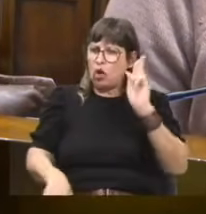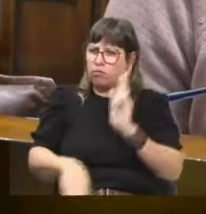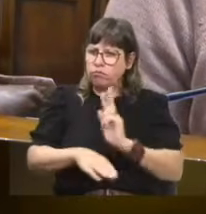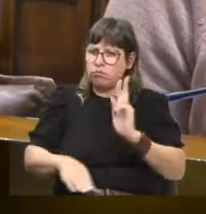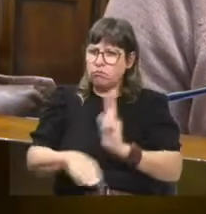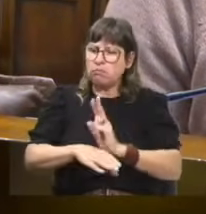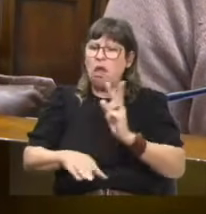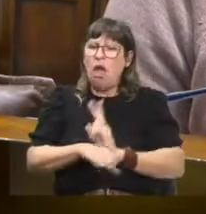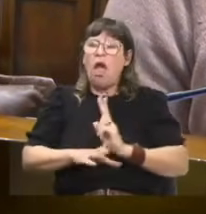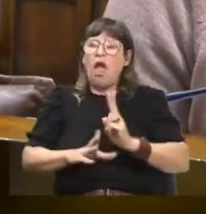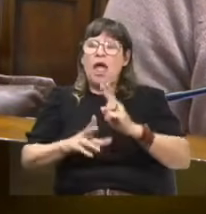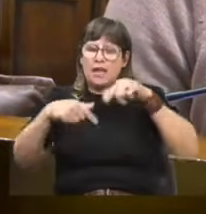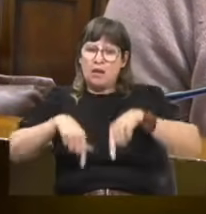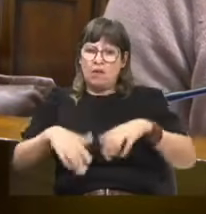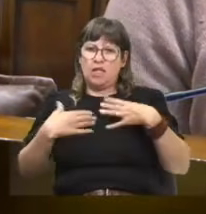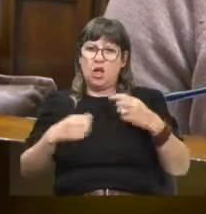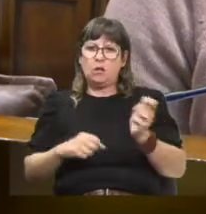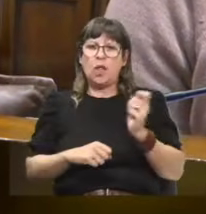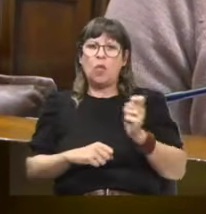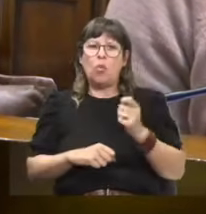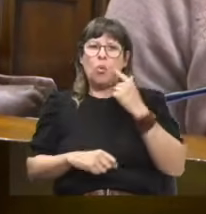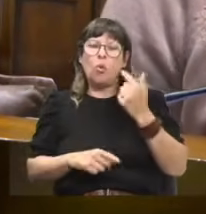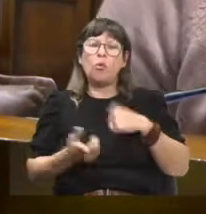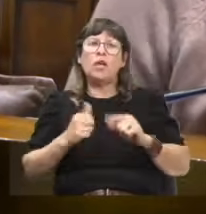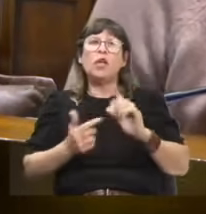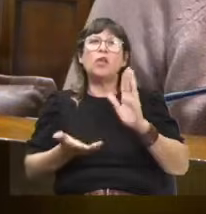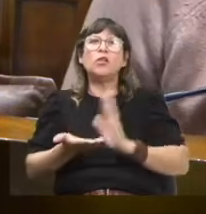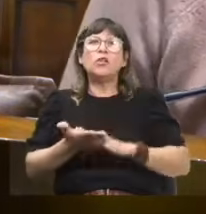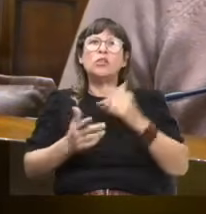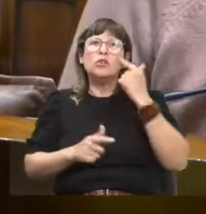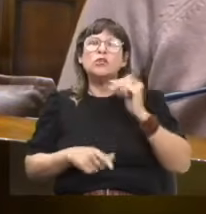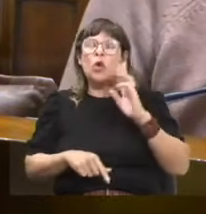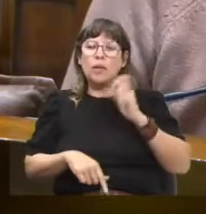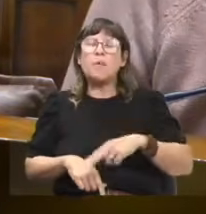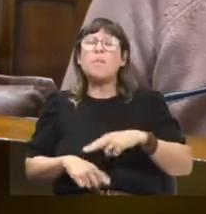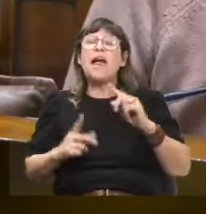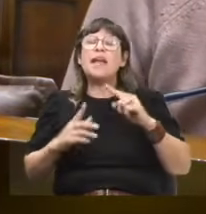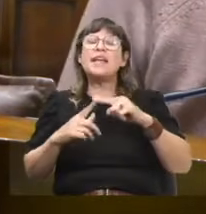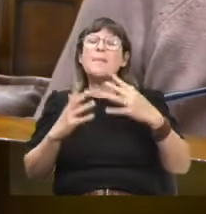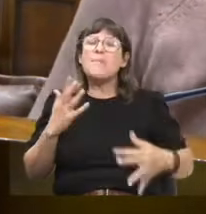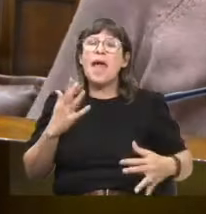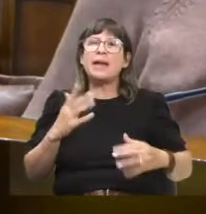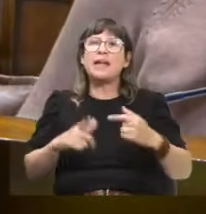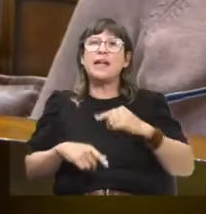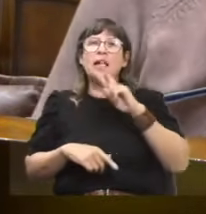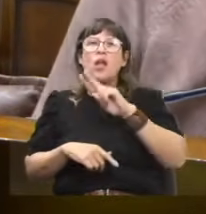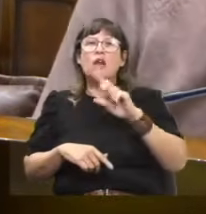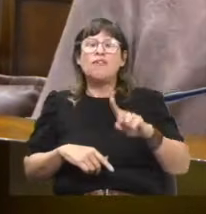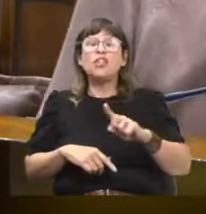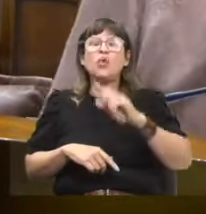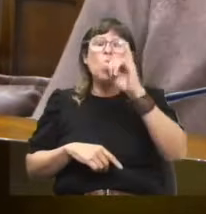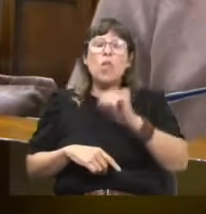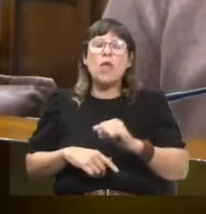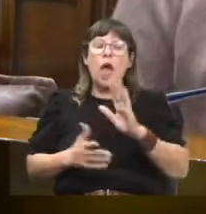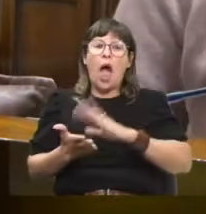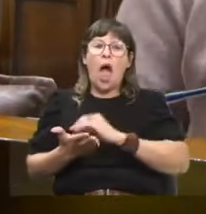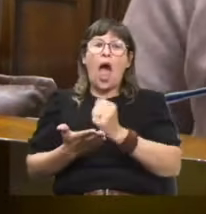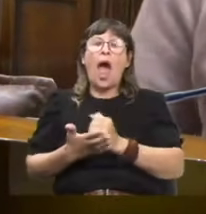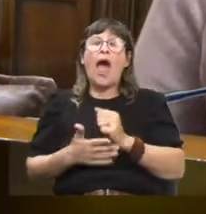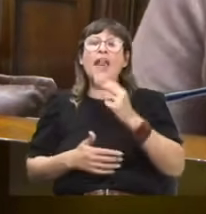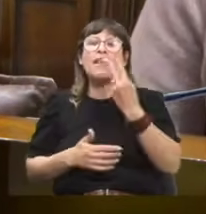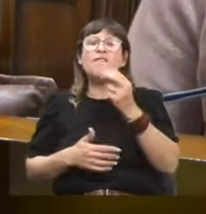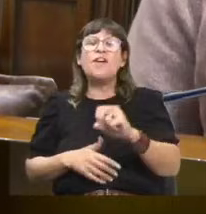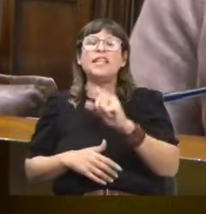Salud Pública. Respecto de la implementación del Plan de Invierno, desde el 21 de mayo al 20 de